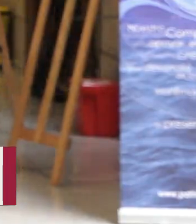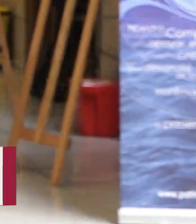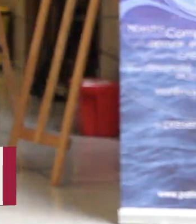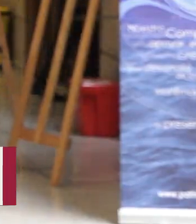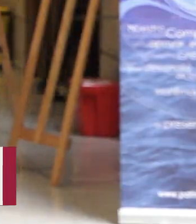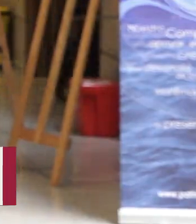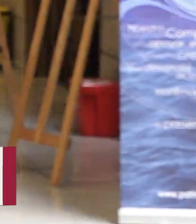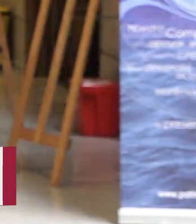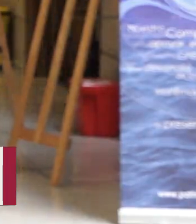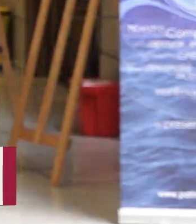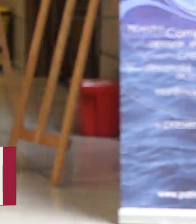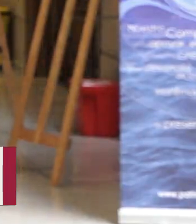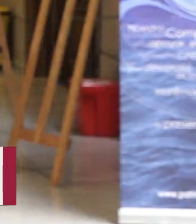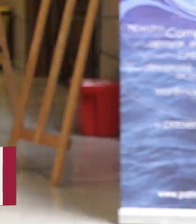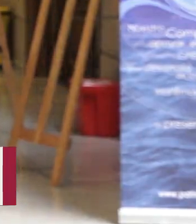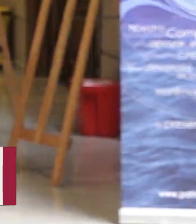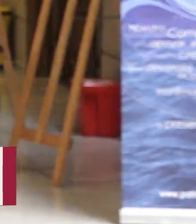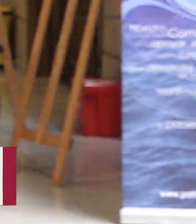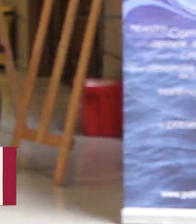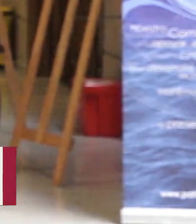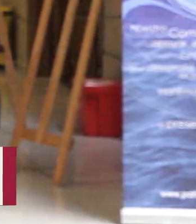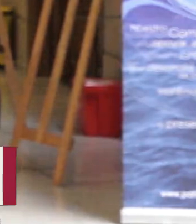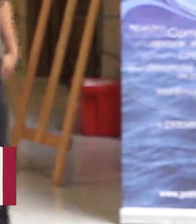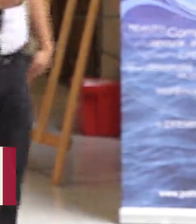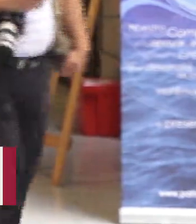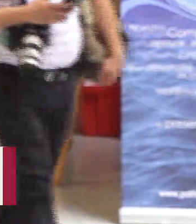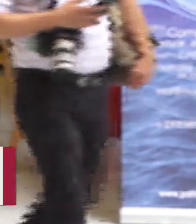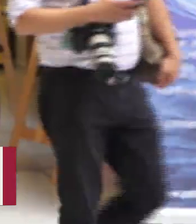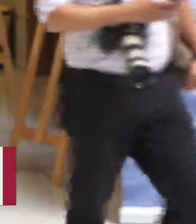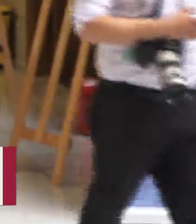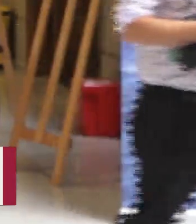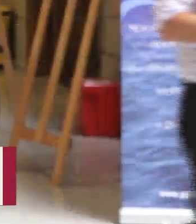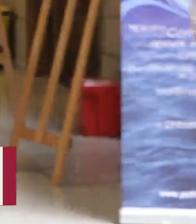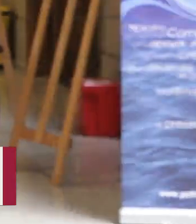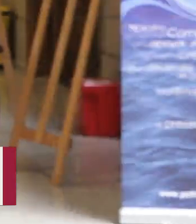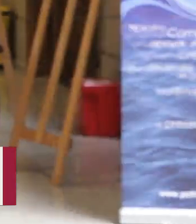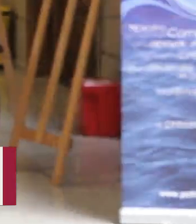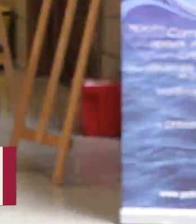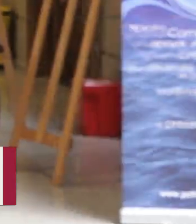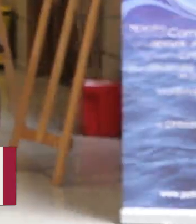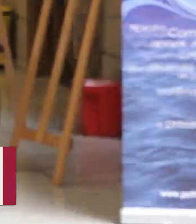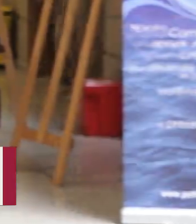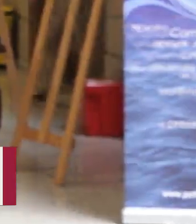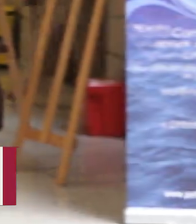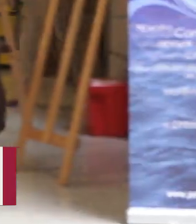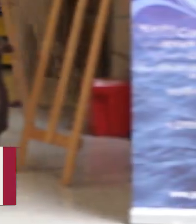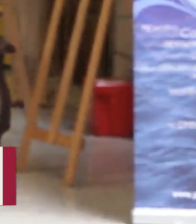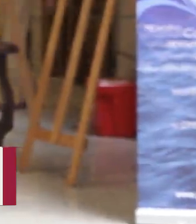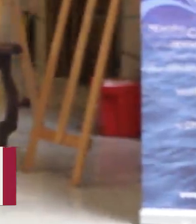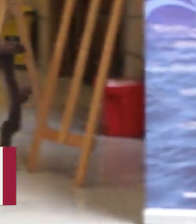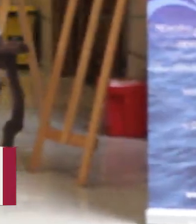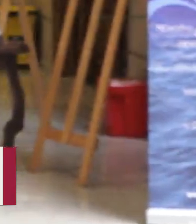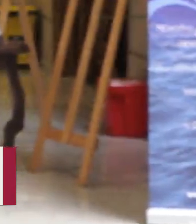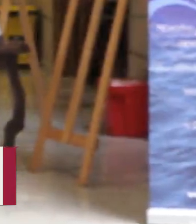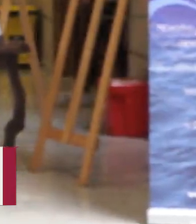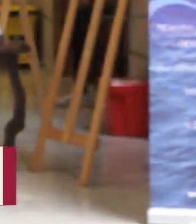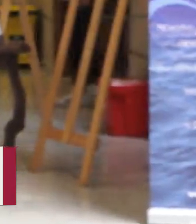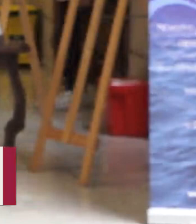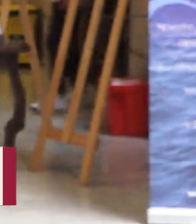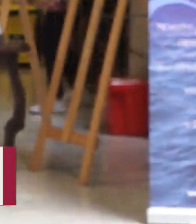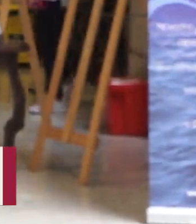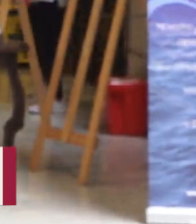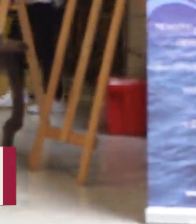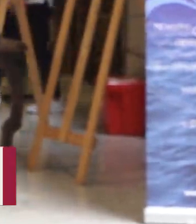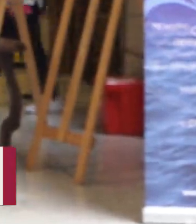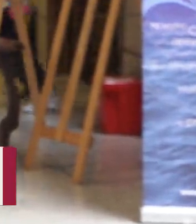en la comisión, y nos alegra mucho que la Comisión de Hacienda hayan leído lo mismo que leímos nosotros y que finalmente hayan repuesto, quizás no con el mismo nombre que habíamos